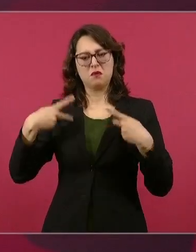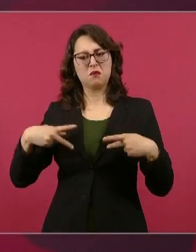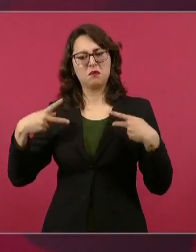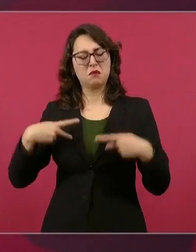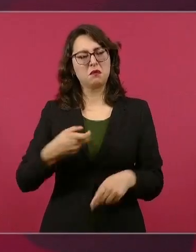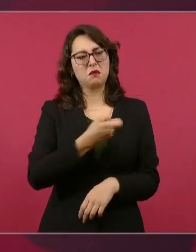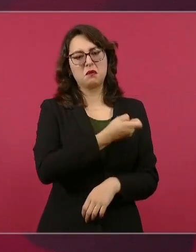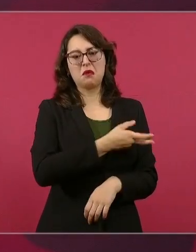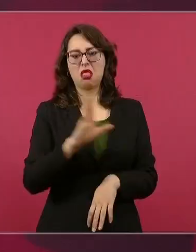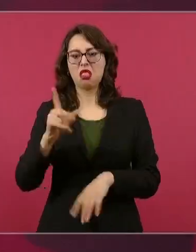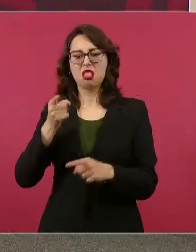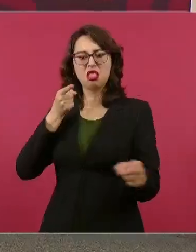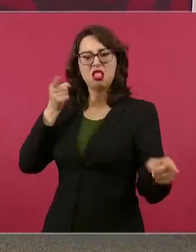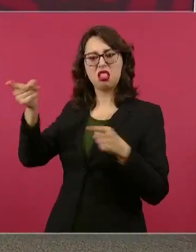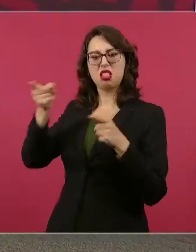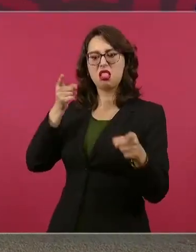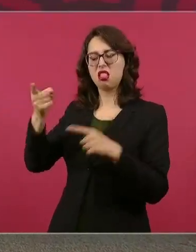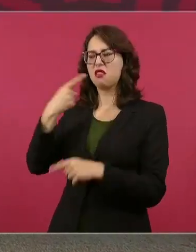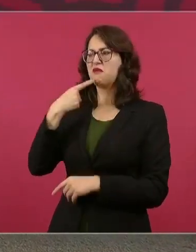infundados,